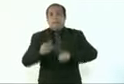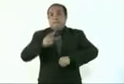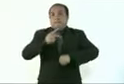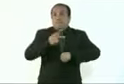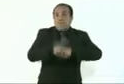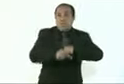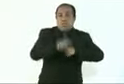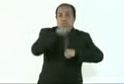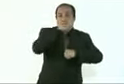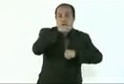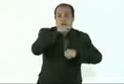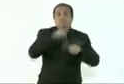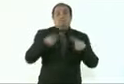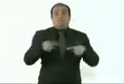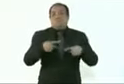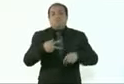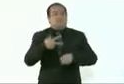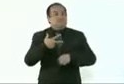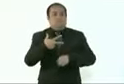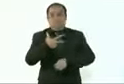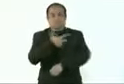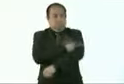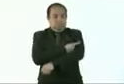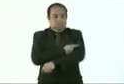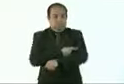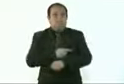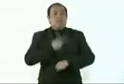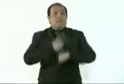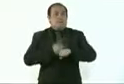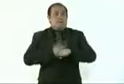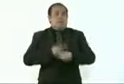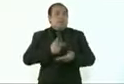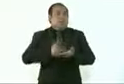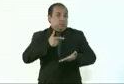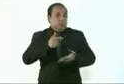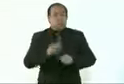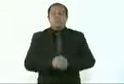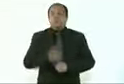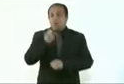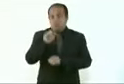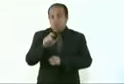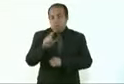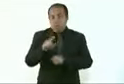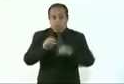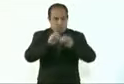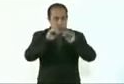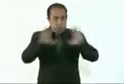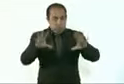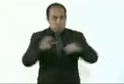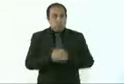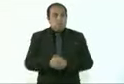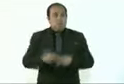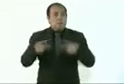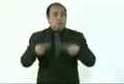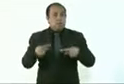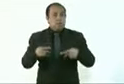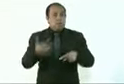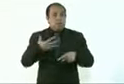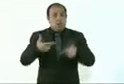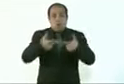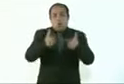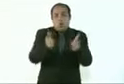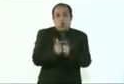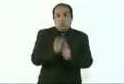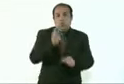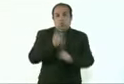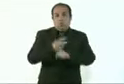personas no vacunadas de enfermar y agravar. Y también queremos ser claros, las personas que están en este grupo con